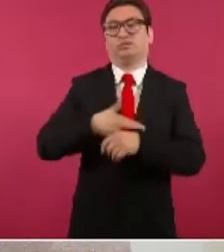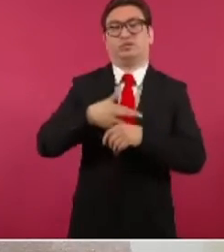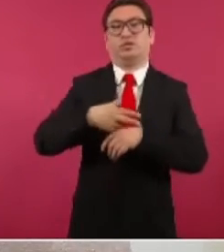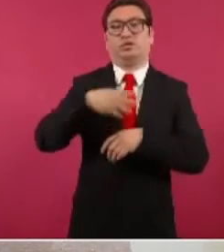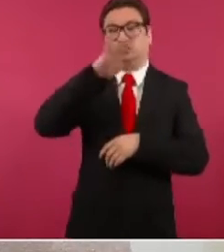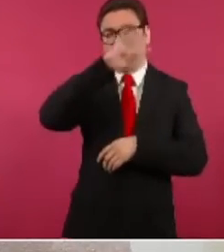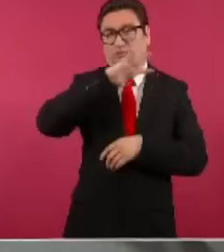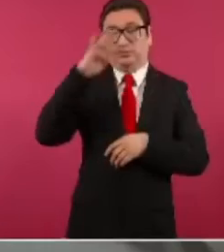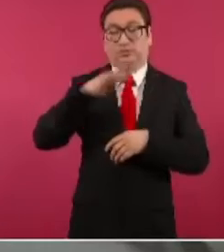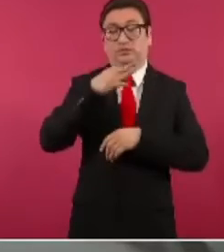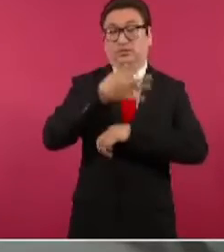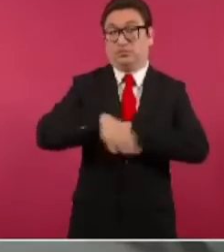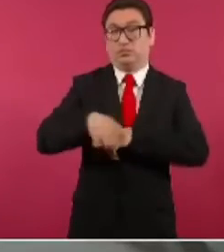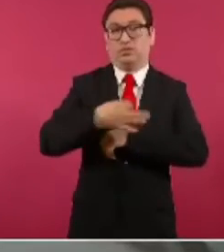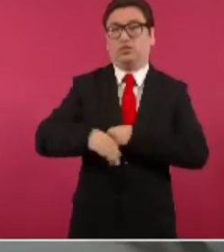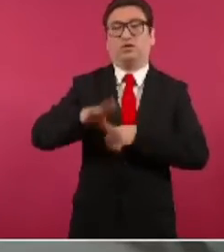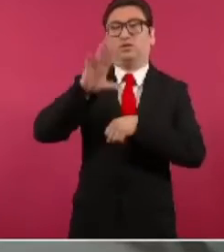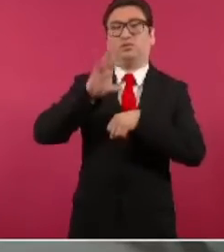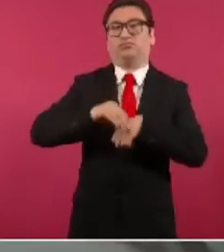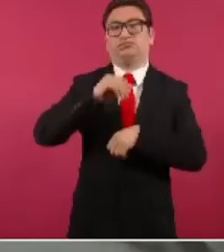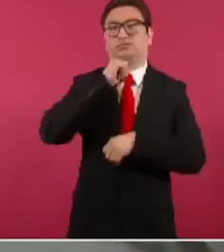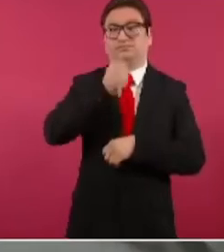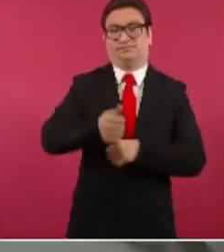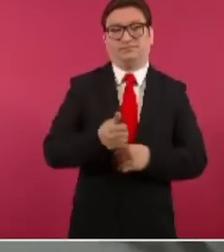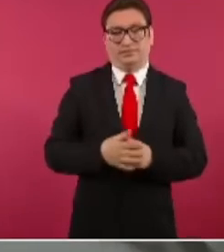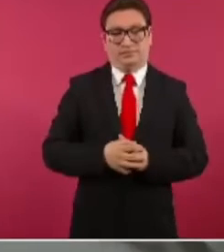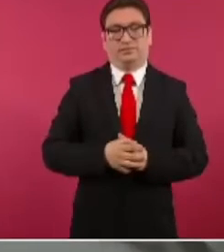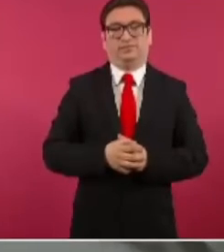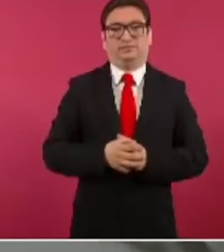temporal. Eso es lo que ellos decidieron.